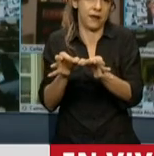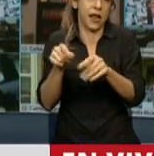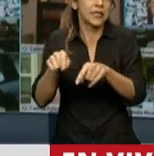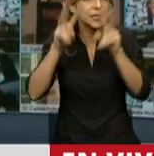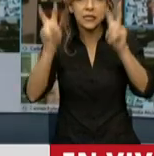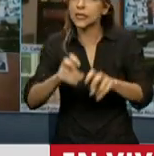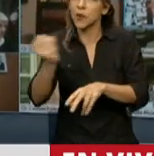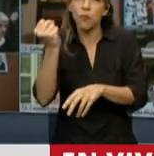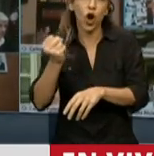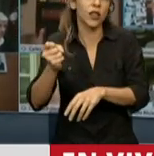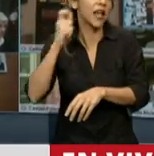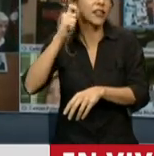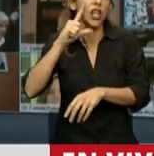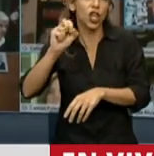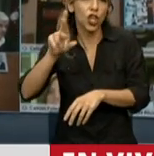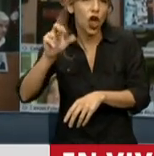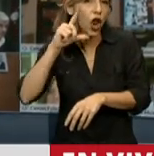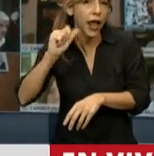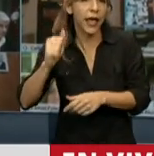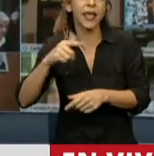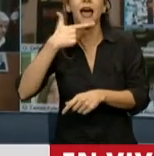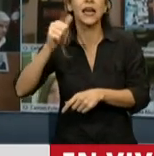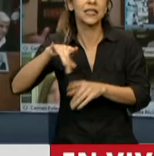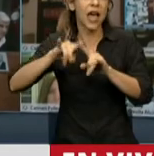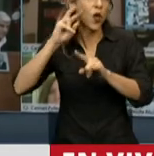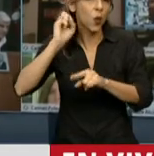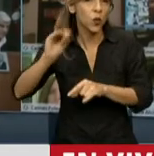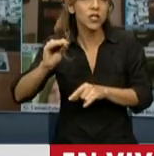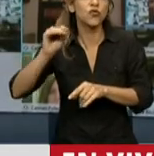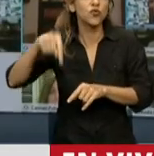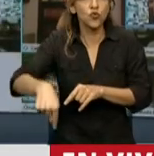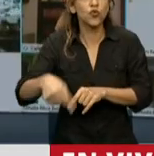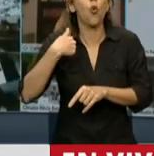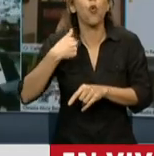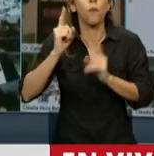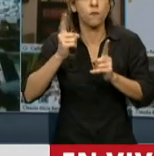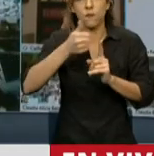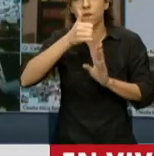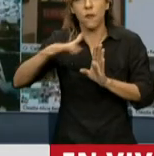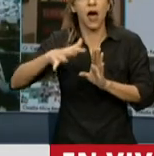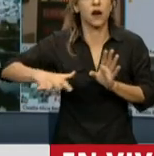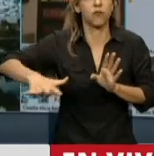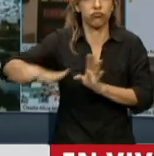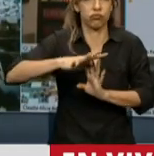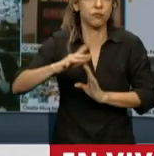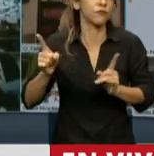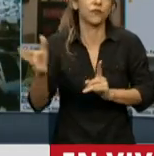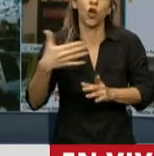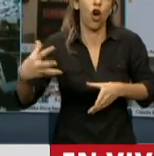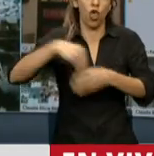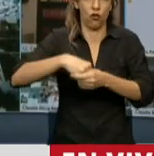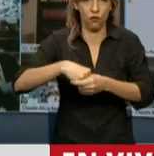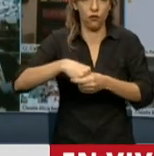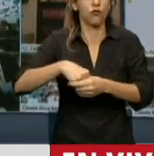Georgias del Sur, Sangre del Sur y los espacios marítimos e insulares correspondientes. Una comisión con una integración